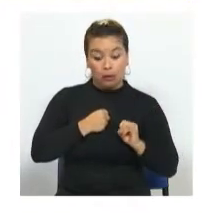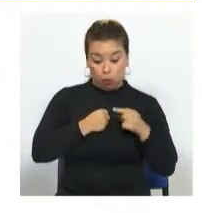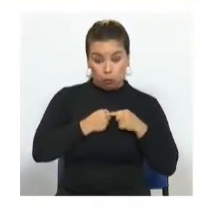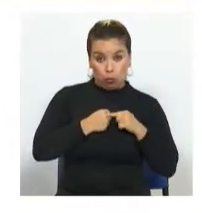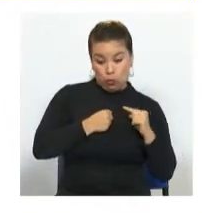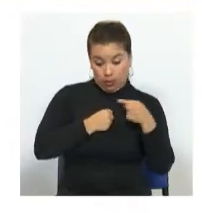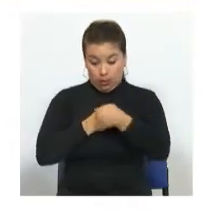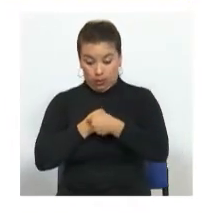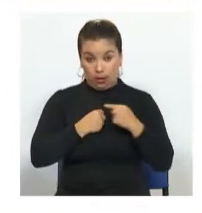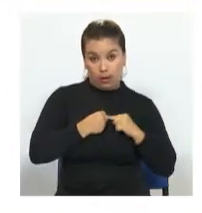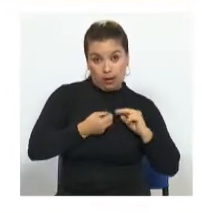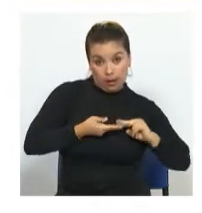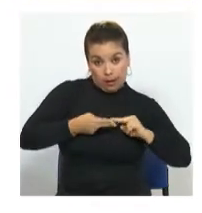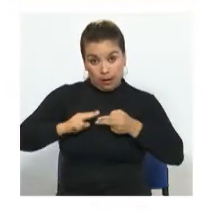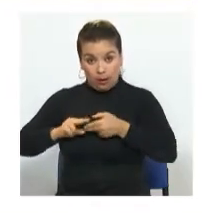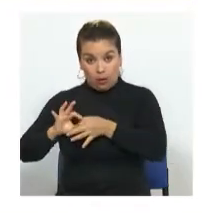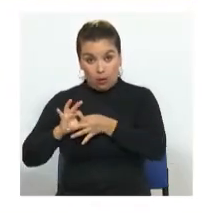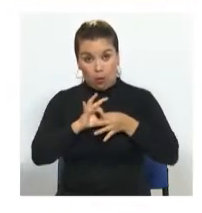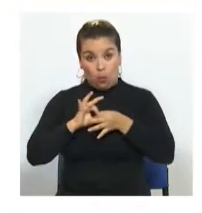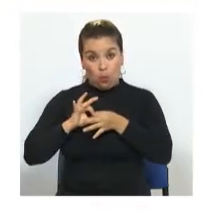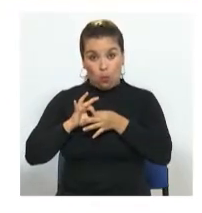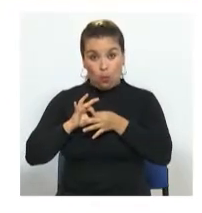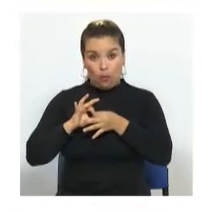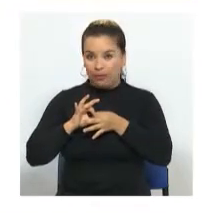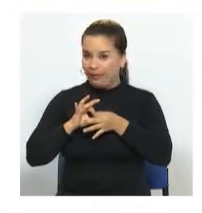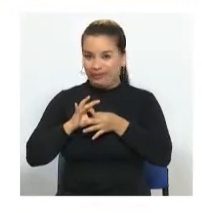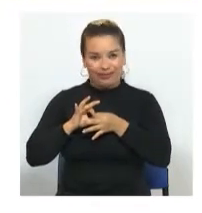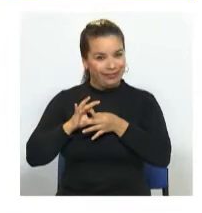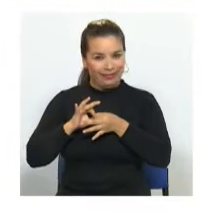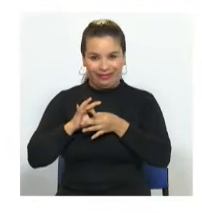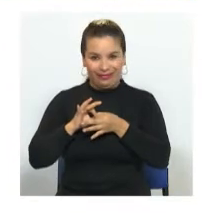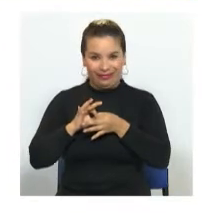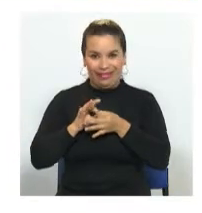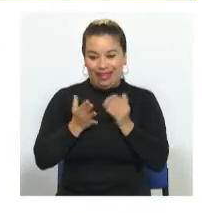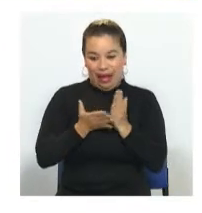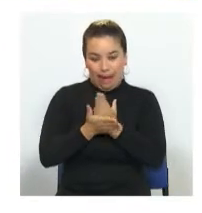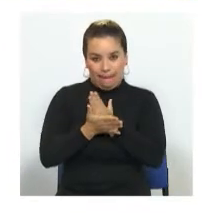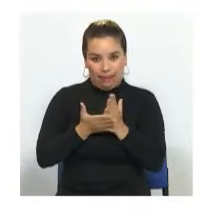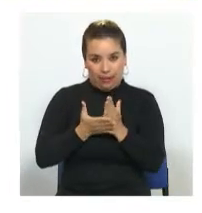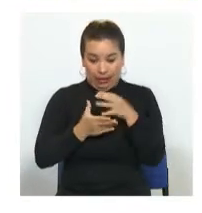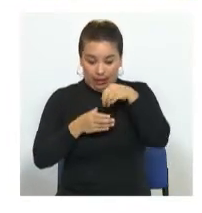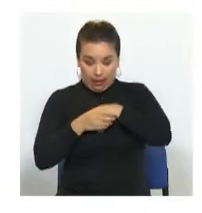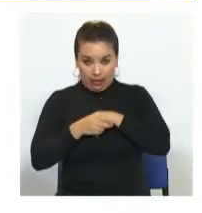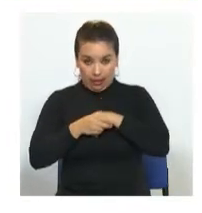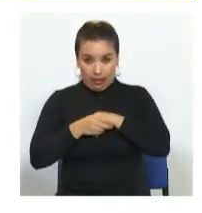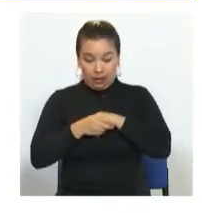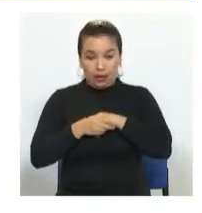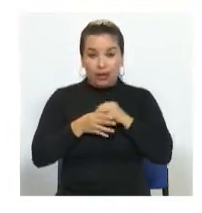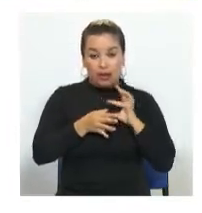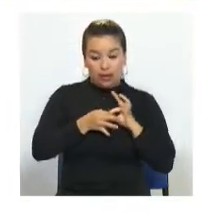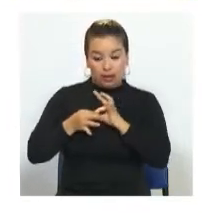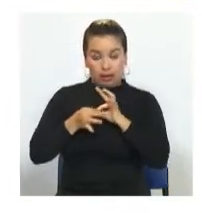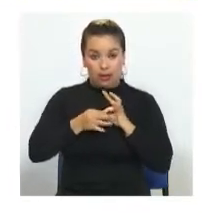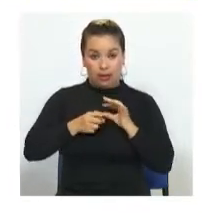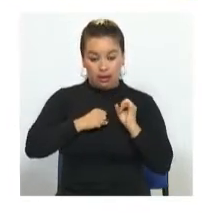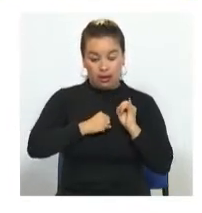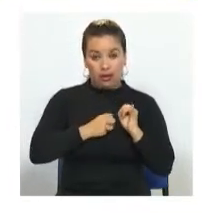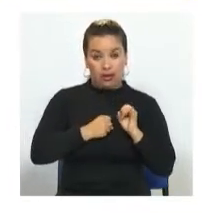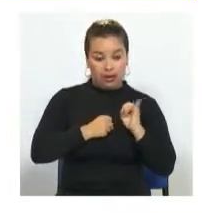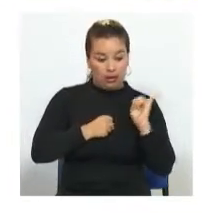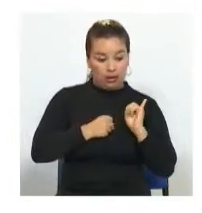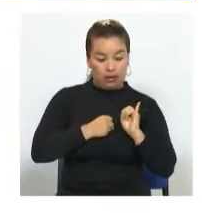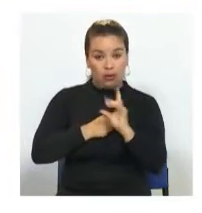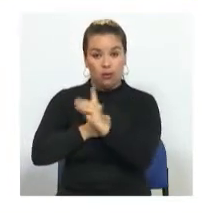lado derecho dentro del corazón. La comunicación entre el lado izquierdo y el lado derecho se hace